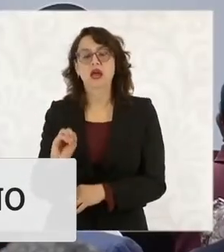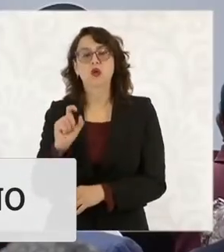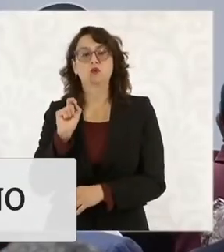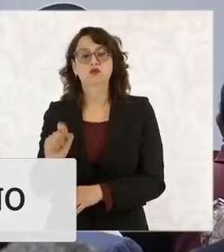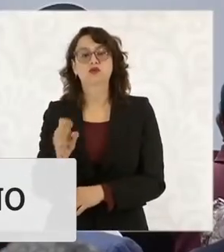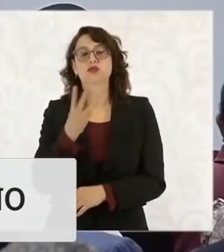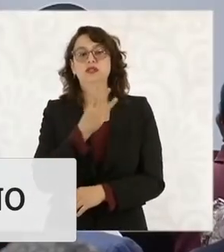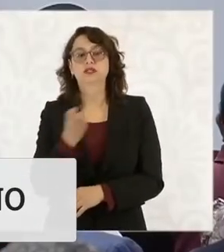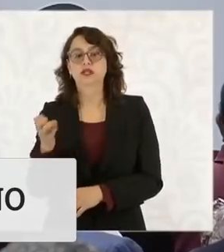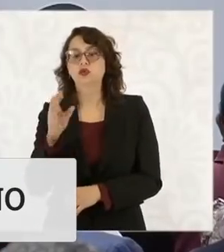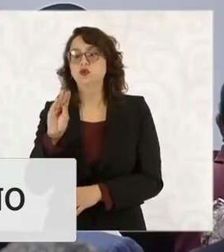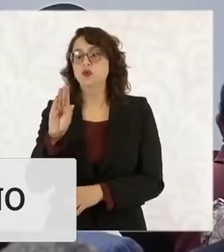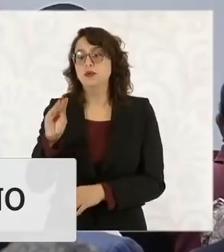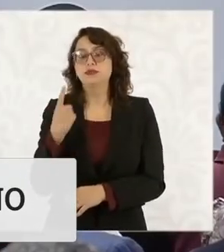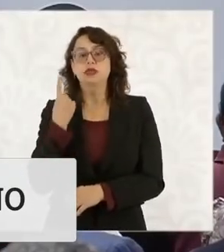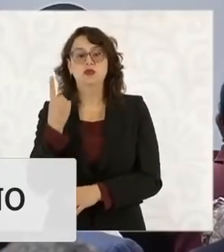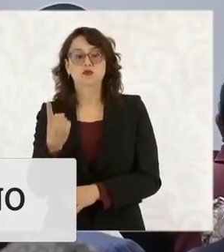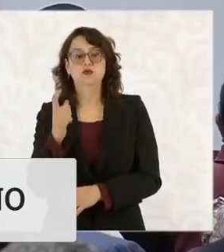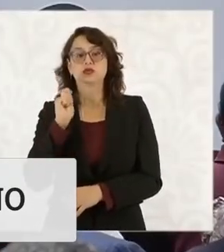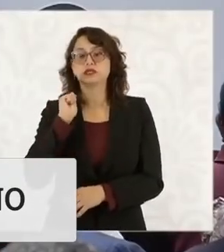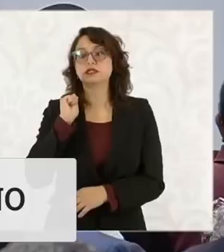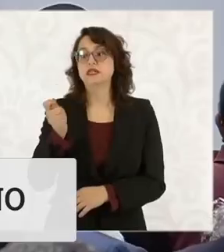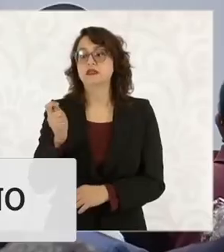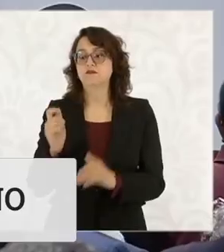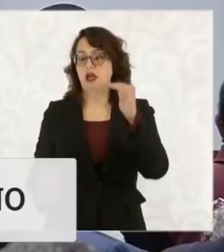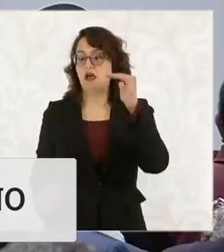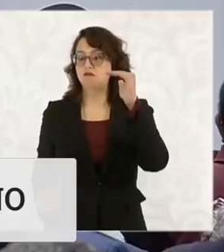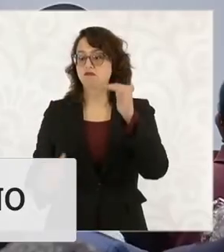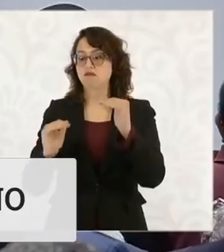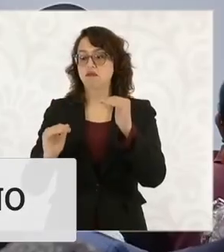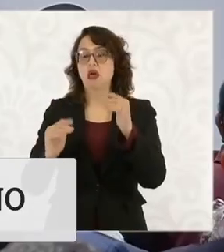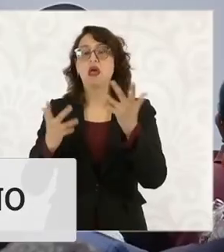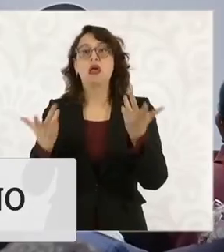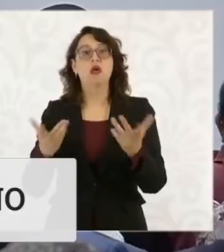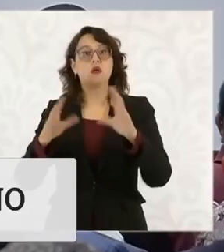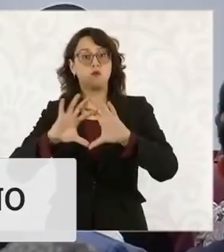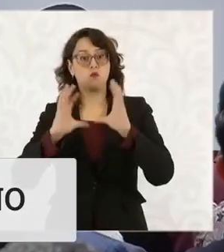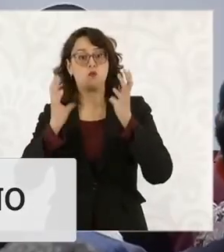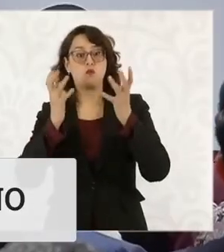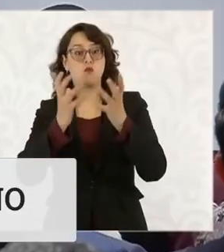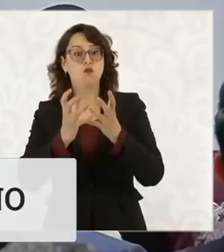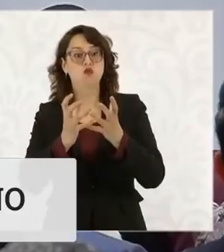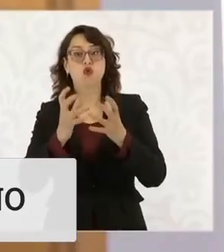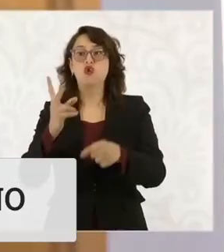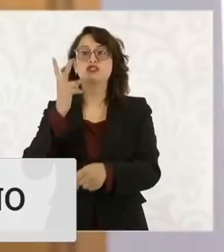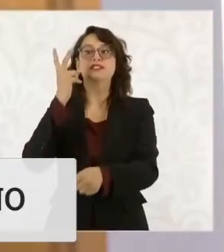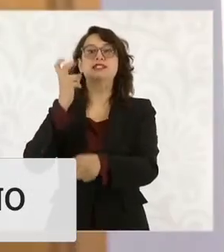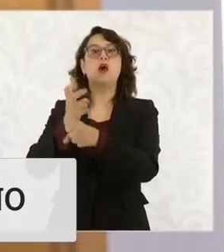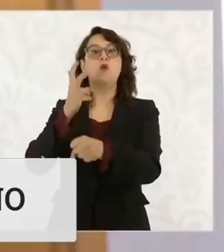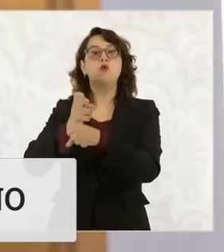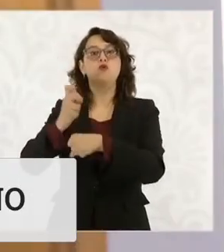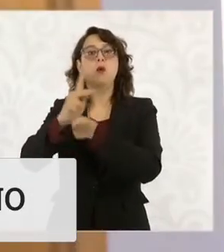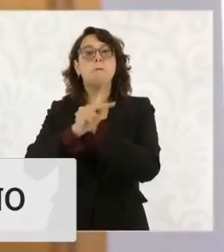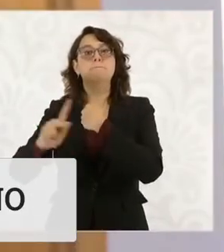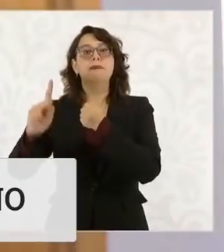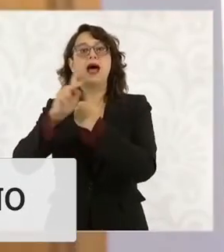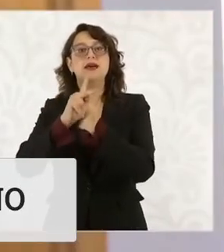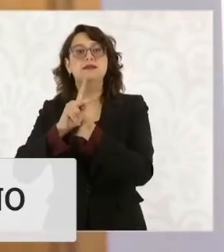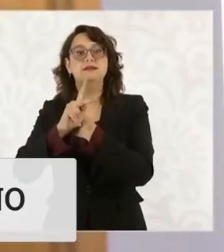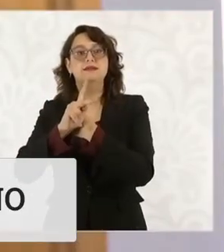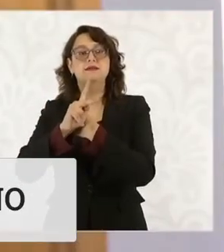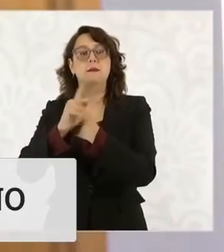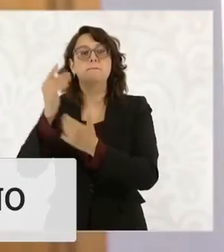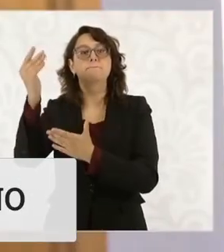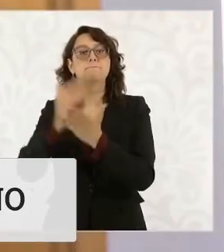0.391, colocándonos a México como el segundo país con menor desigualdad de